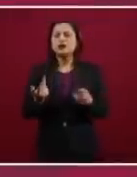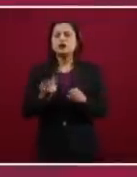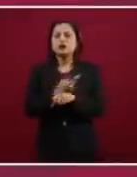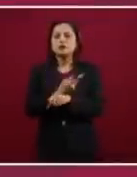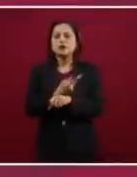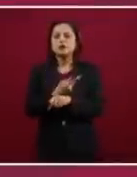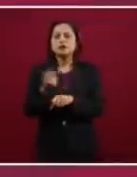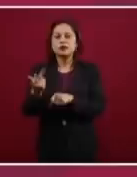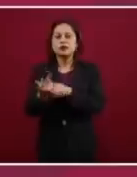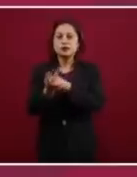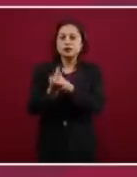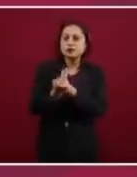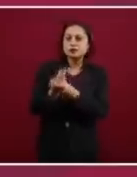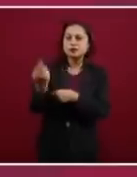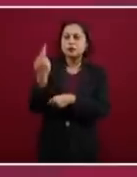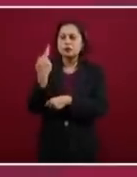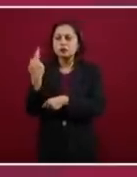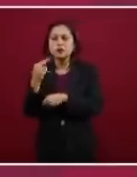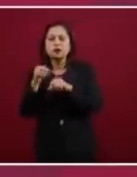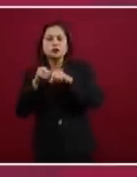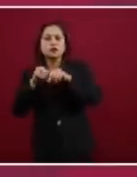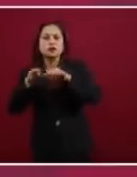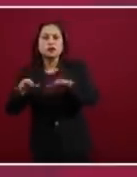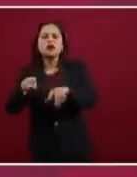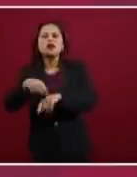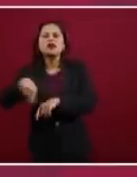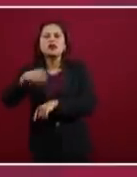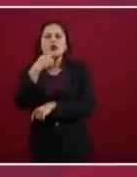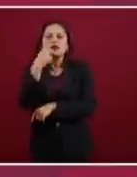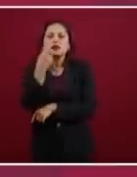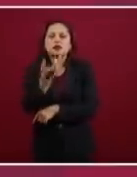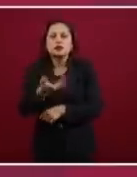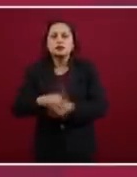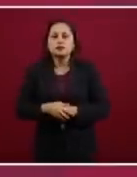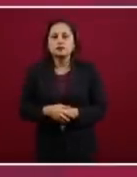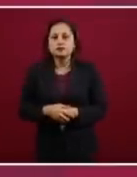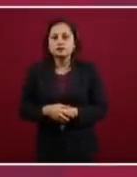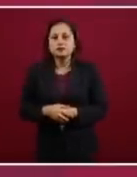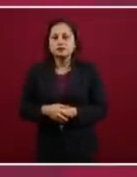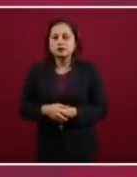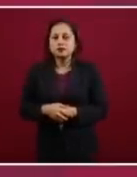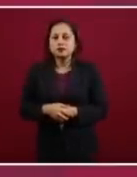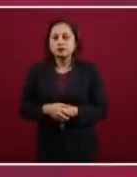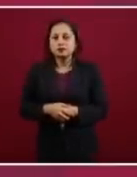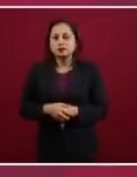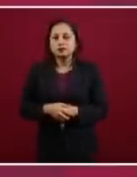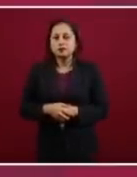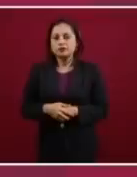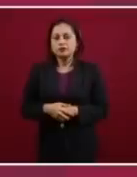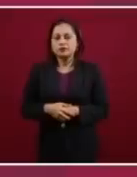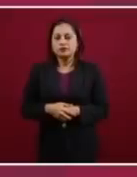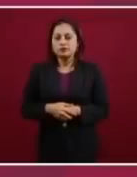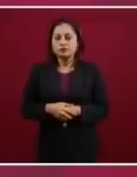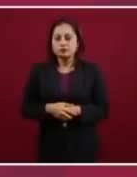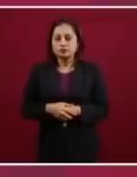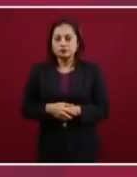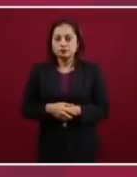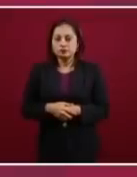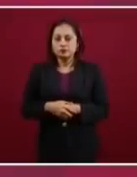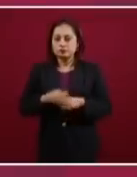medios sobre esto que se había digo